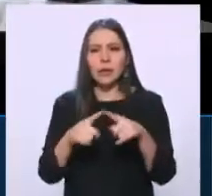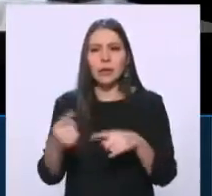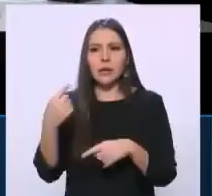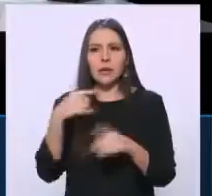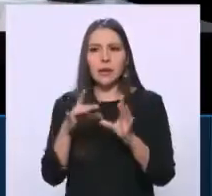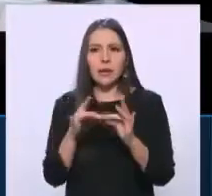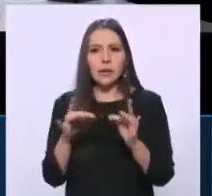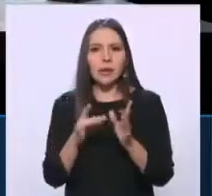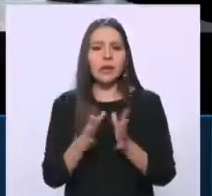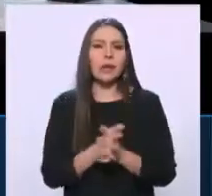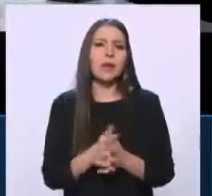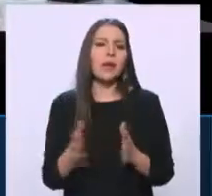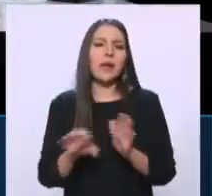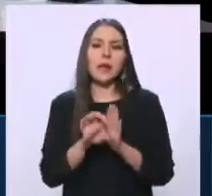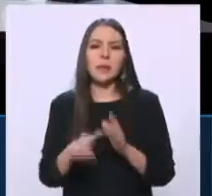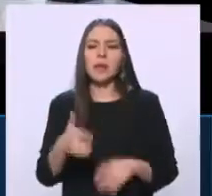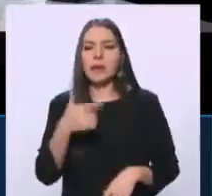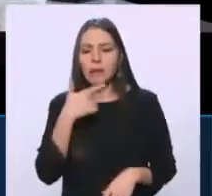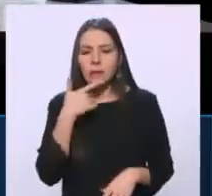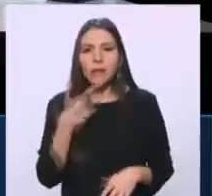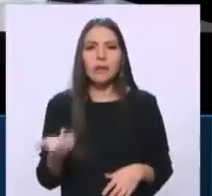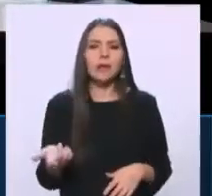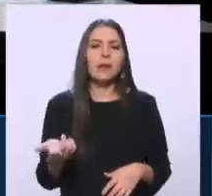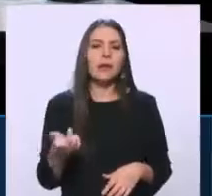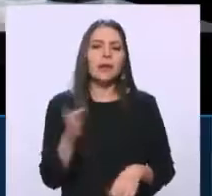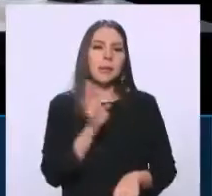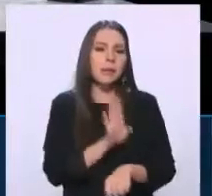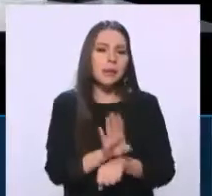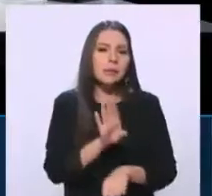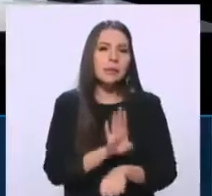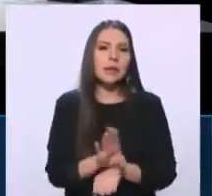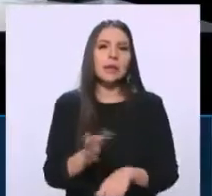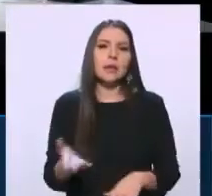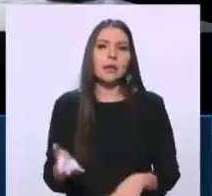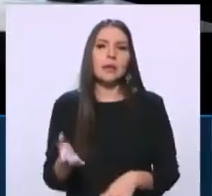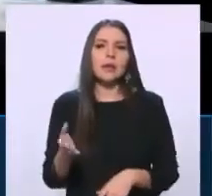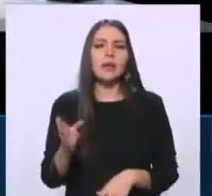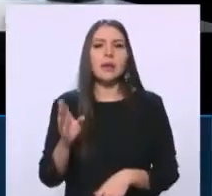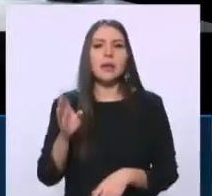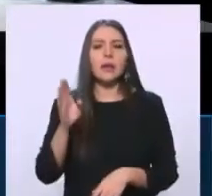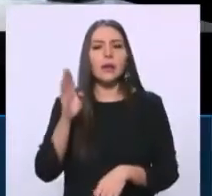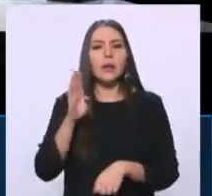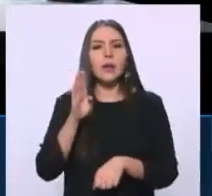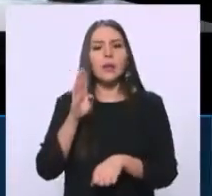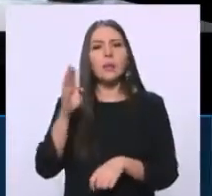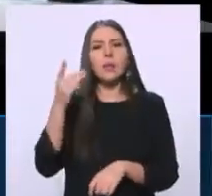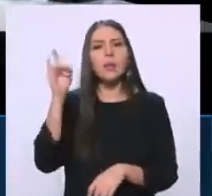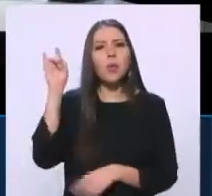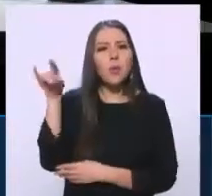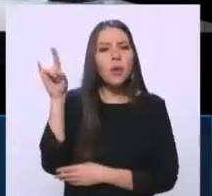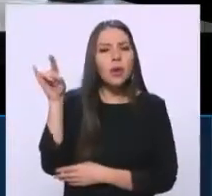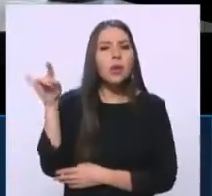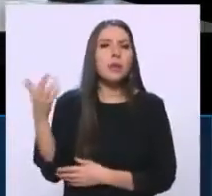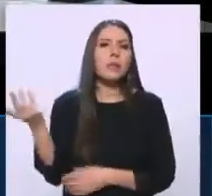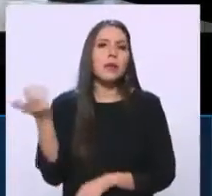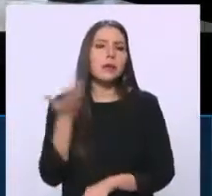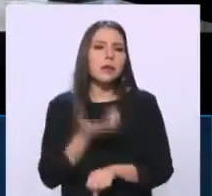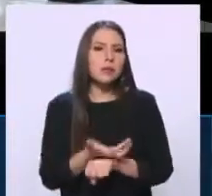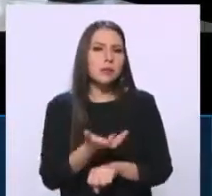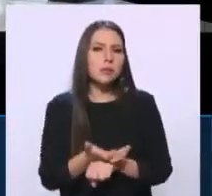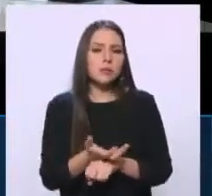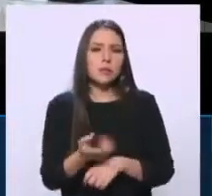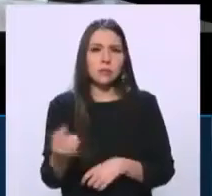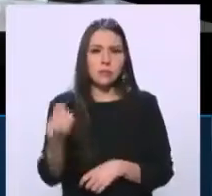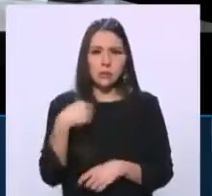das, Inglaterra, Brasil, Bolivia, Estados Unidos. Exacto. Si nos